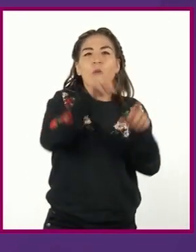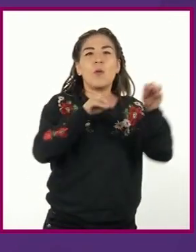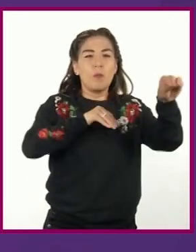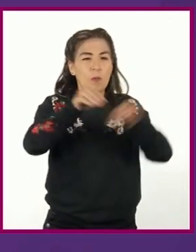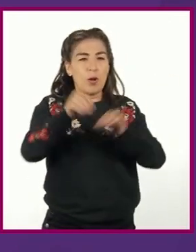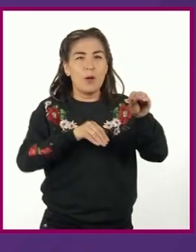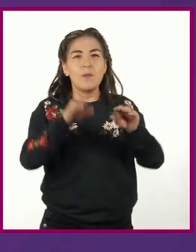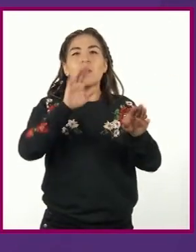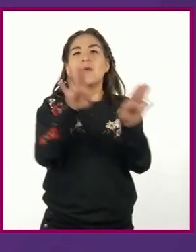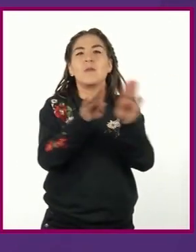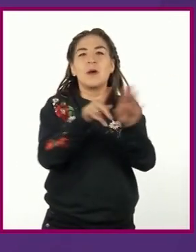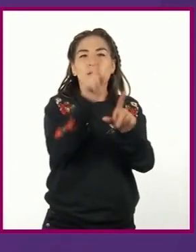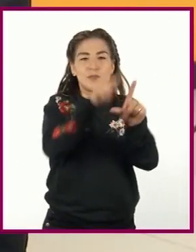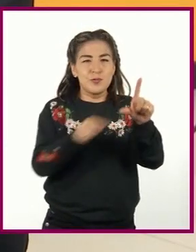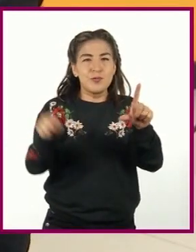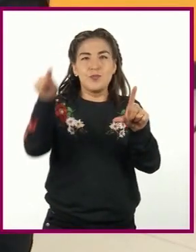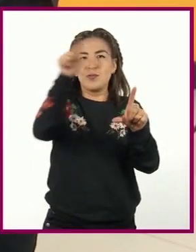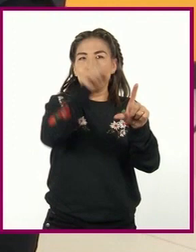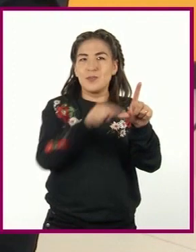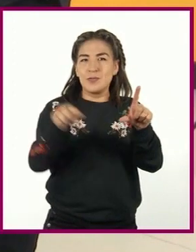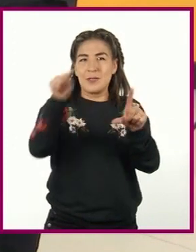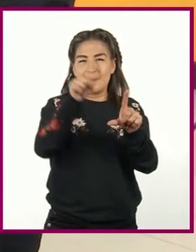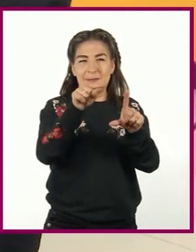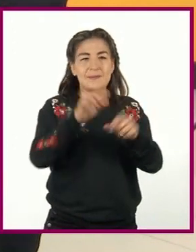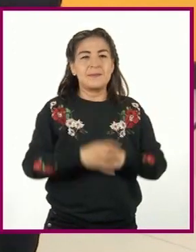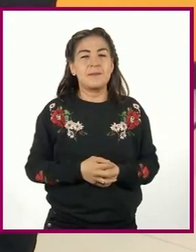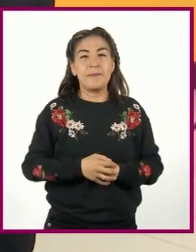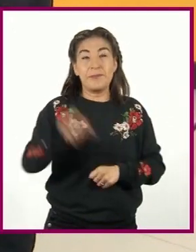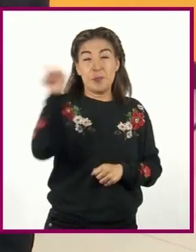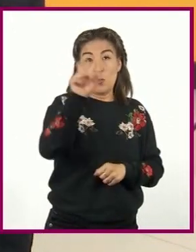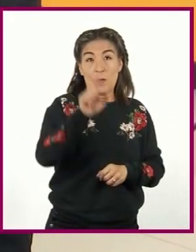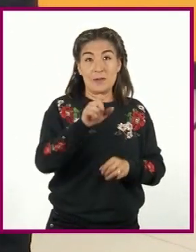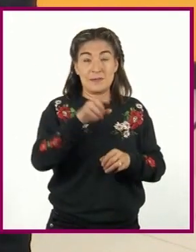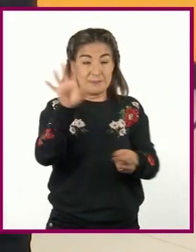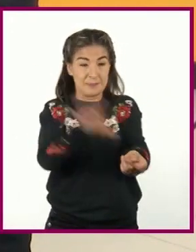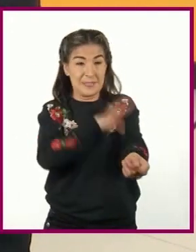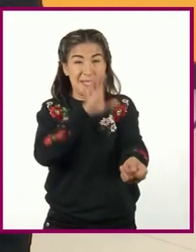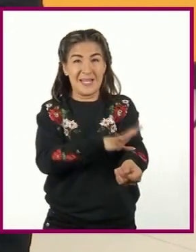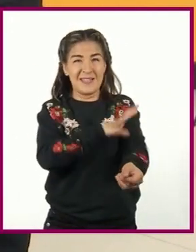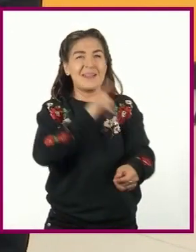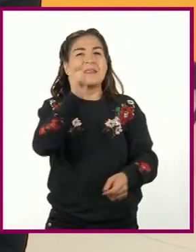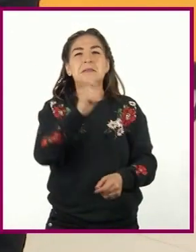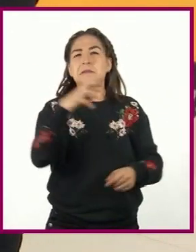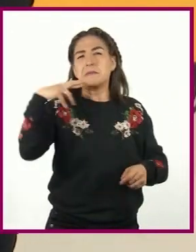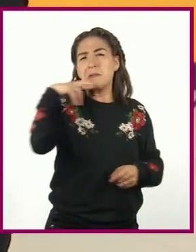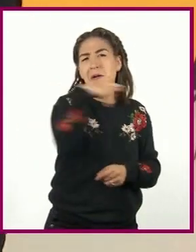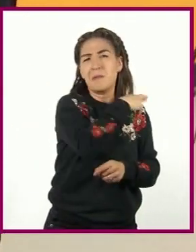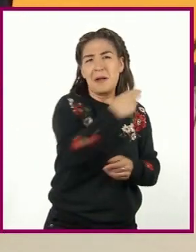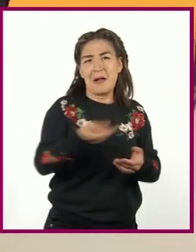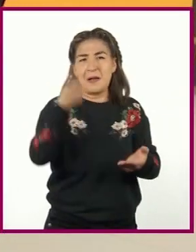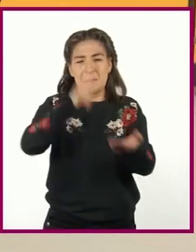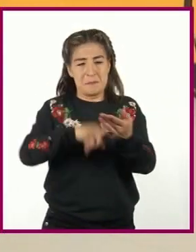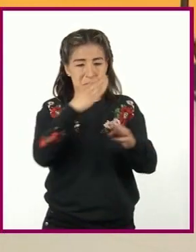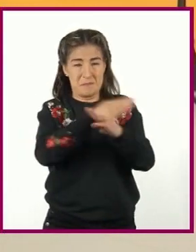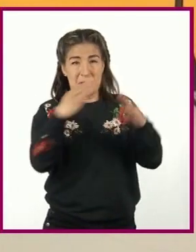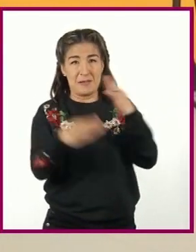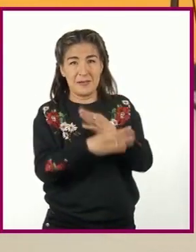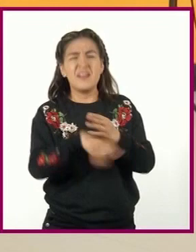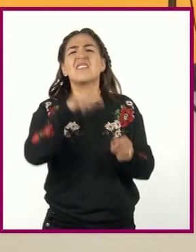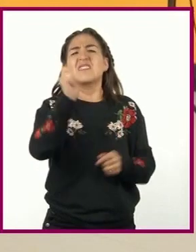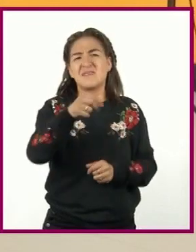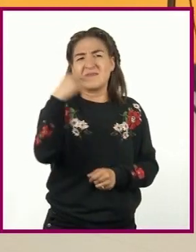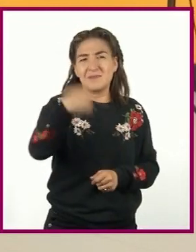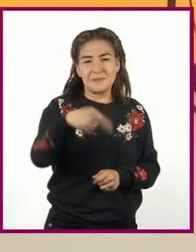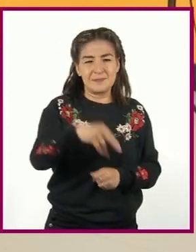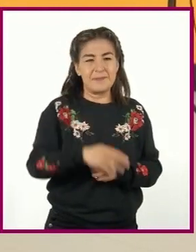de electrones a través de un medio. Cuando los electrones viajan fácilmente a través de un material, decimos